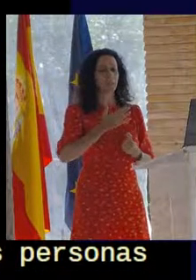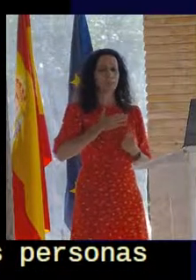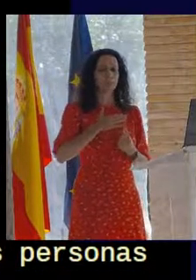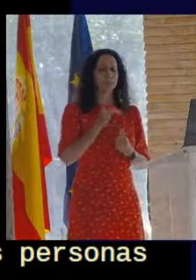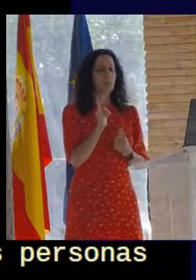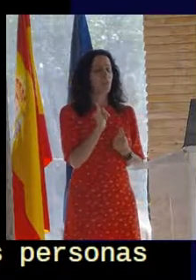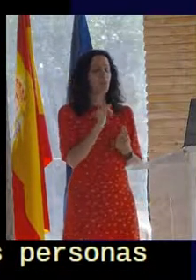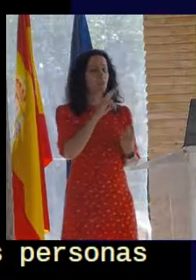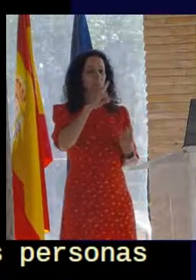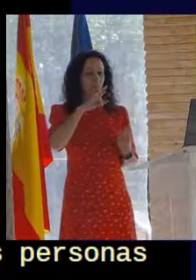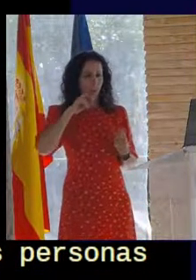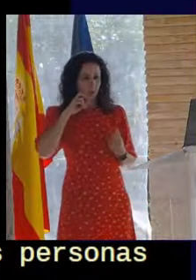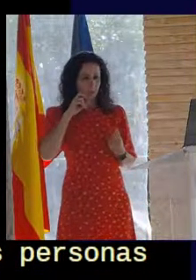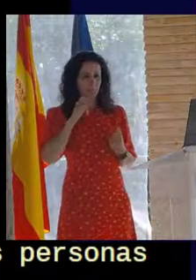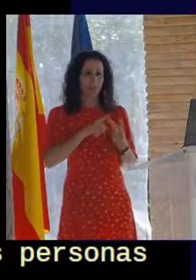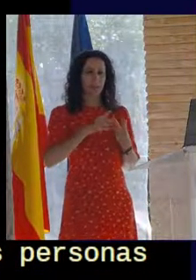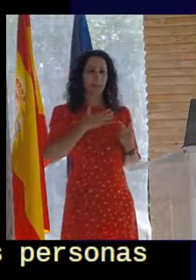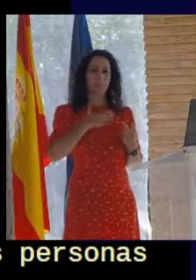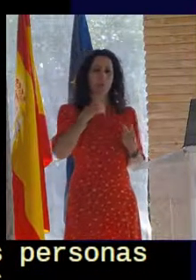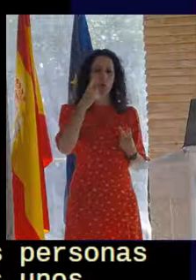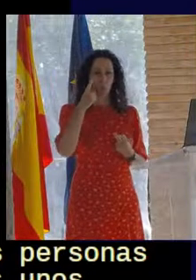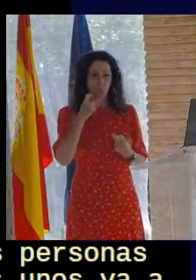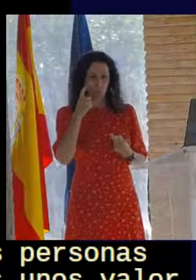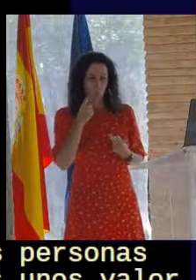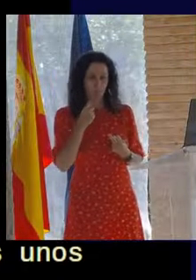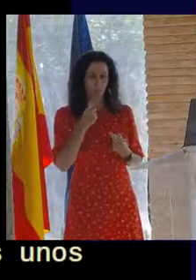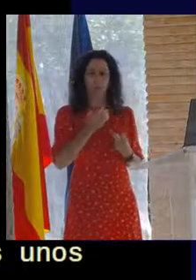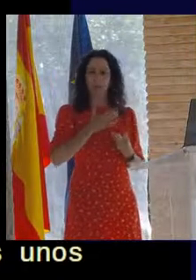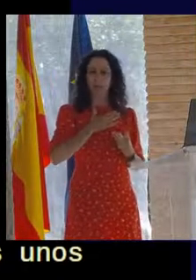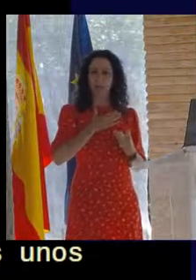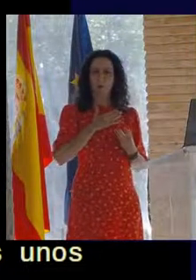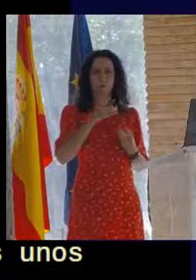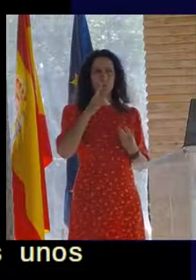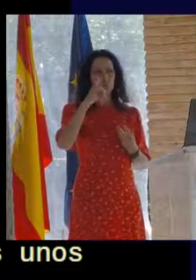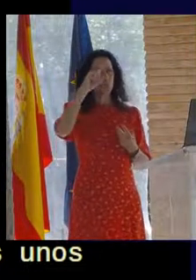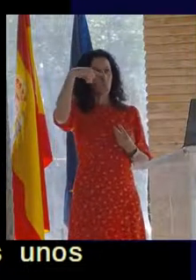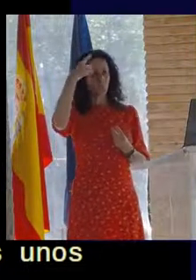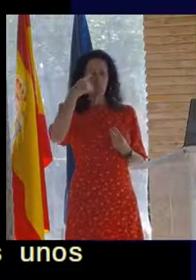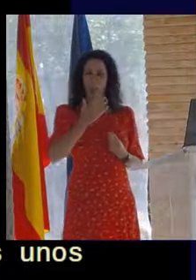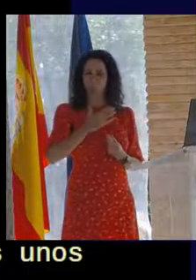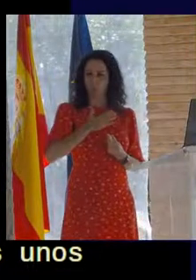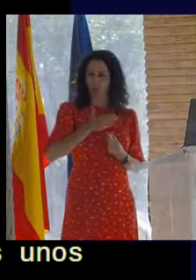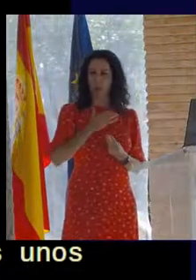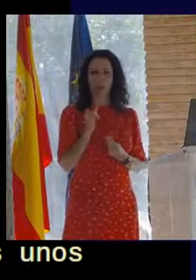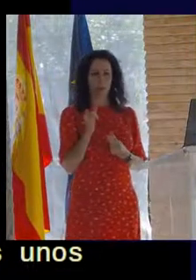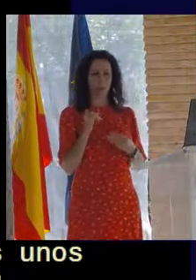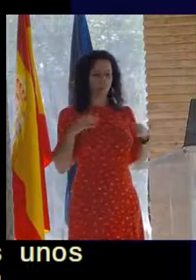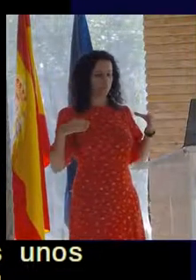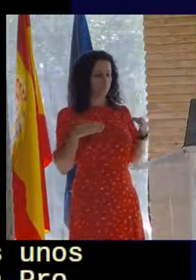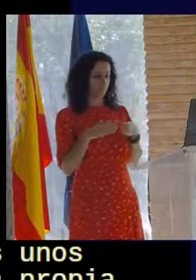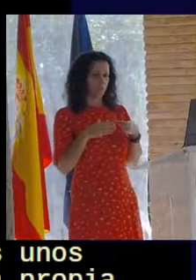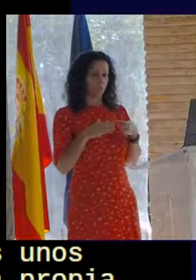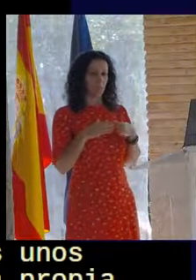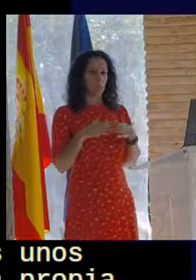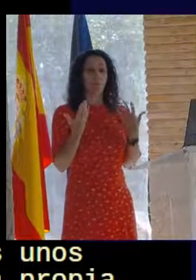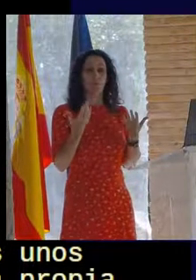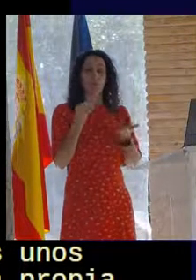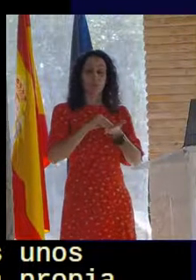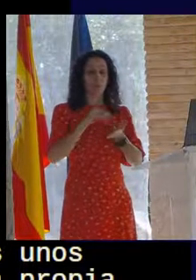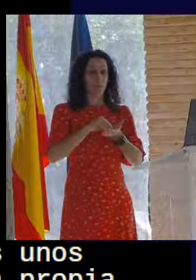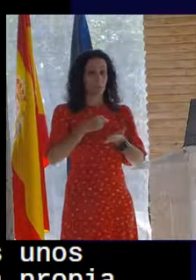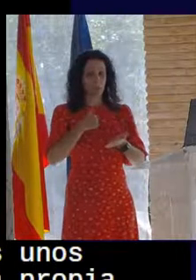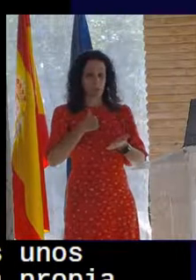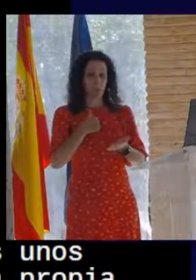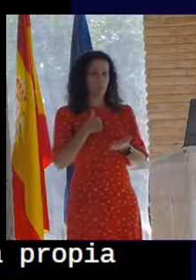que la comunidad sorda tenemos unos valores tenemos unas costumbres tenemos una cultura propia